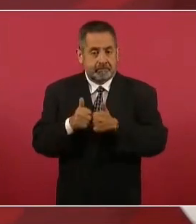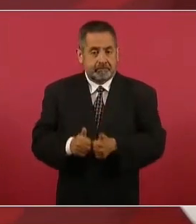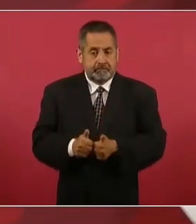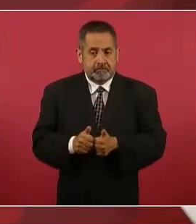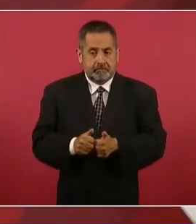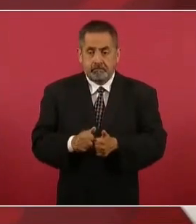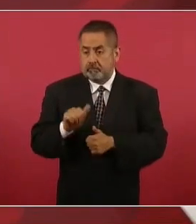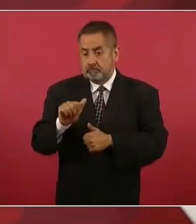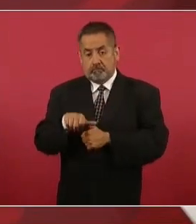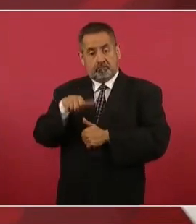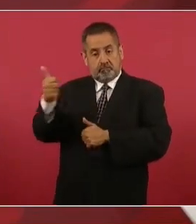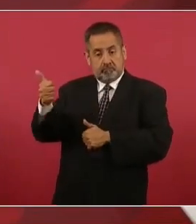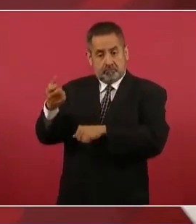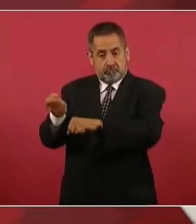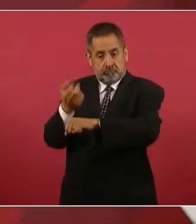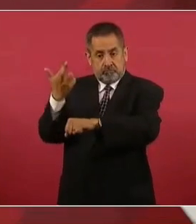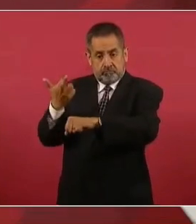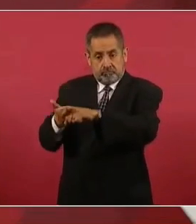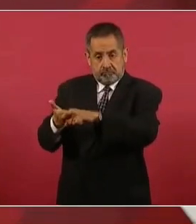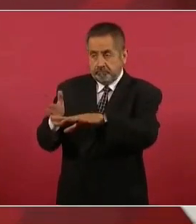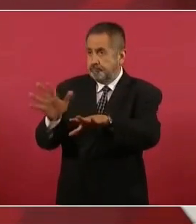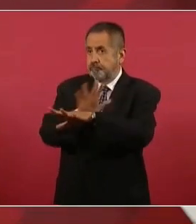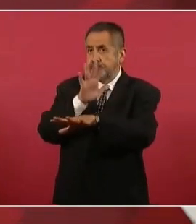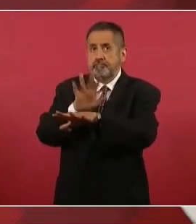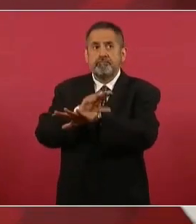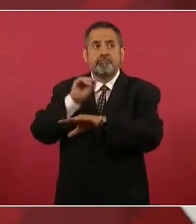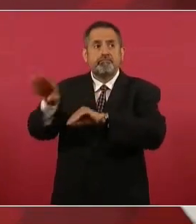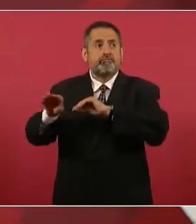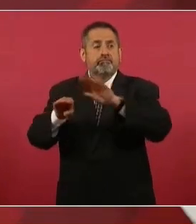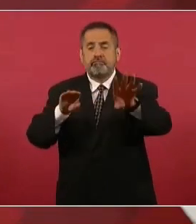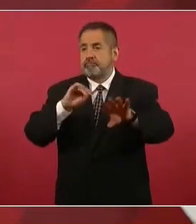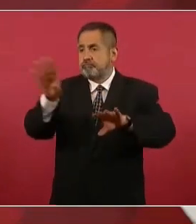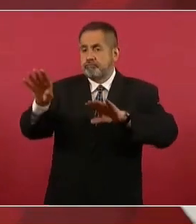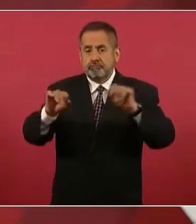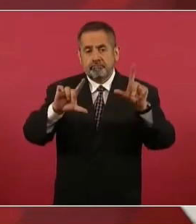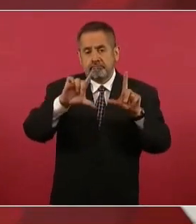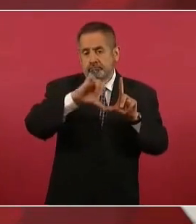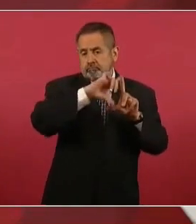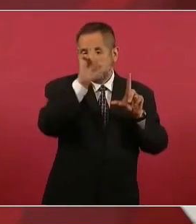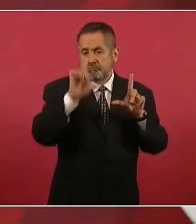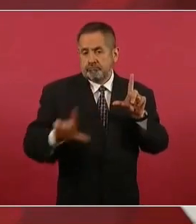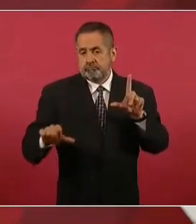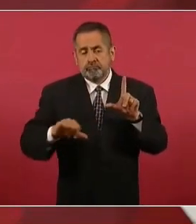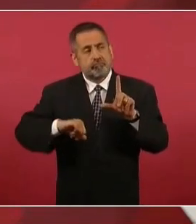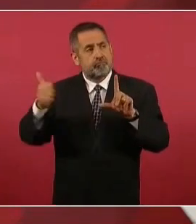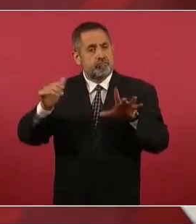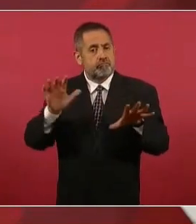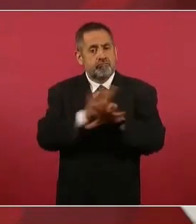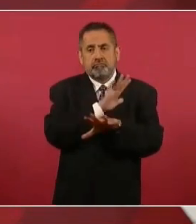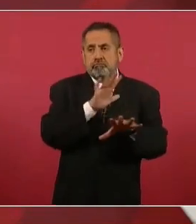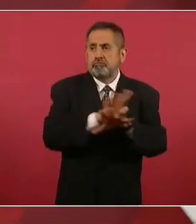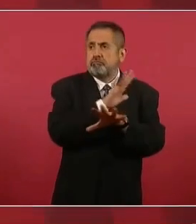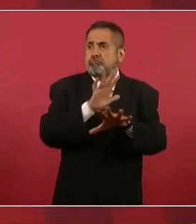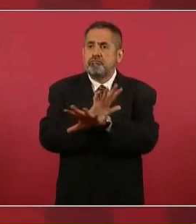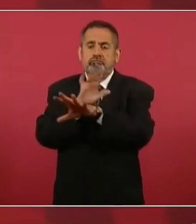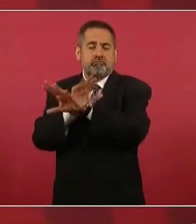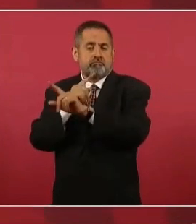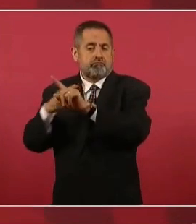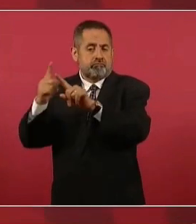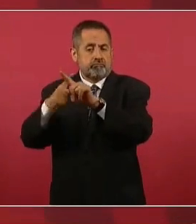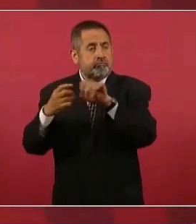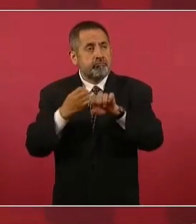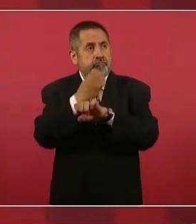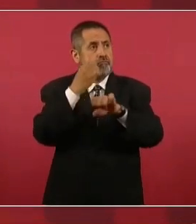y que el resto de las secretarías se vayan a los distintos